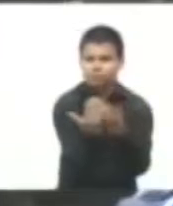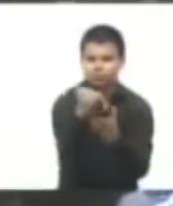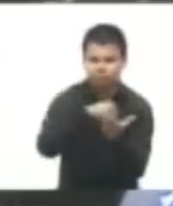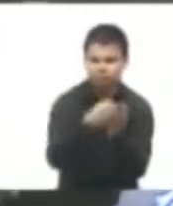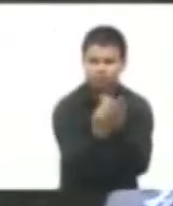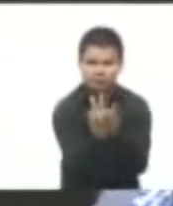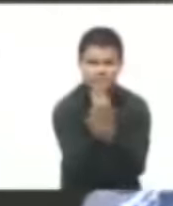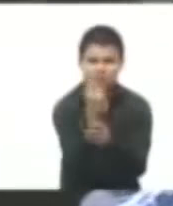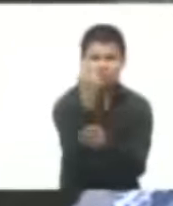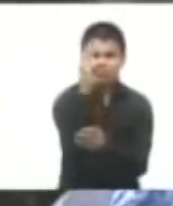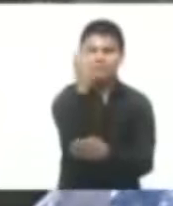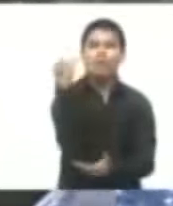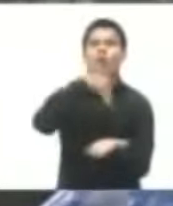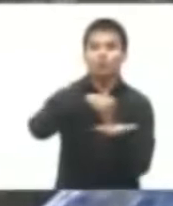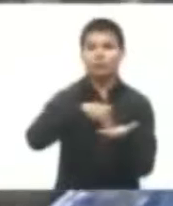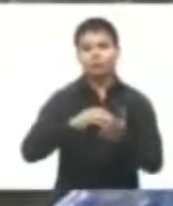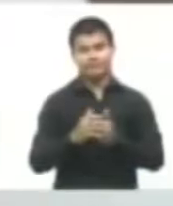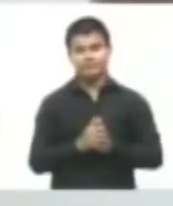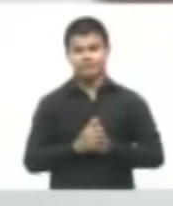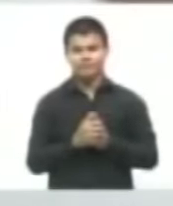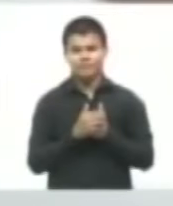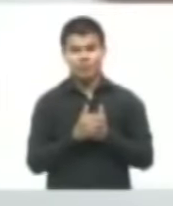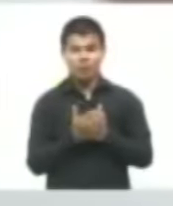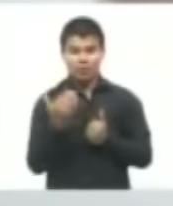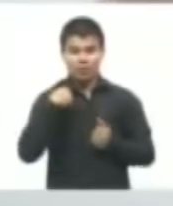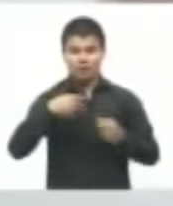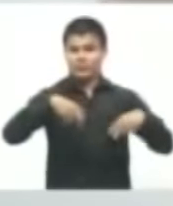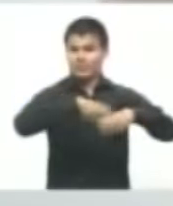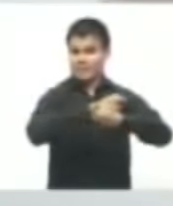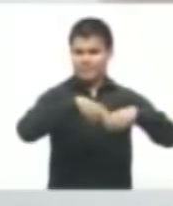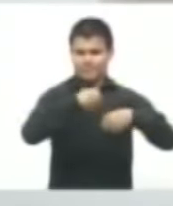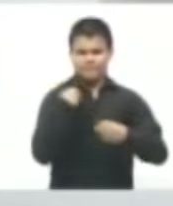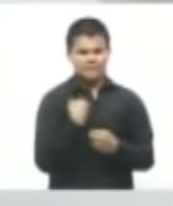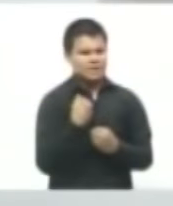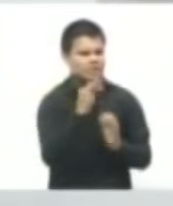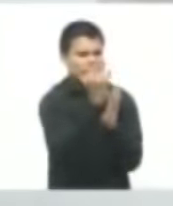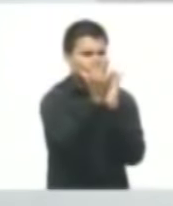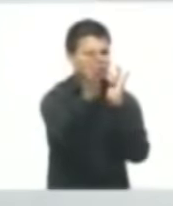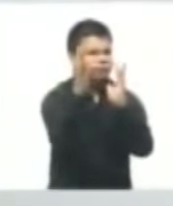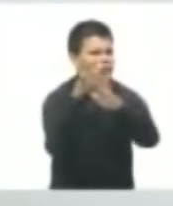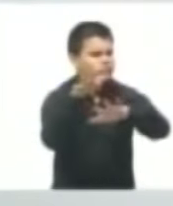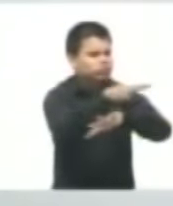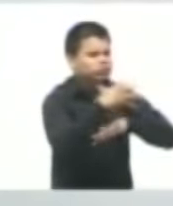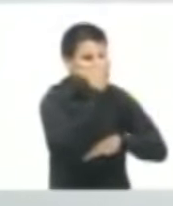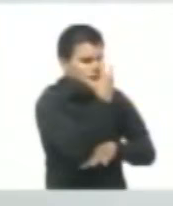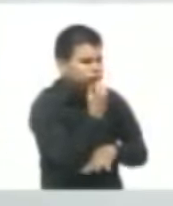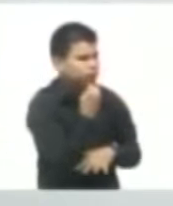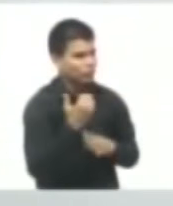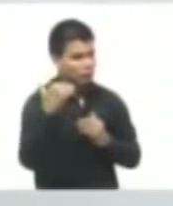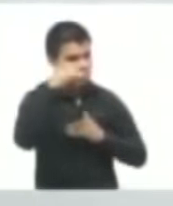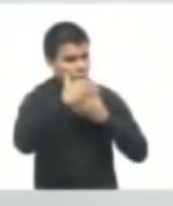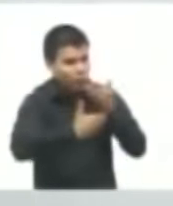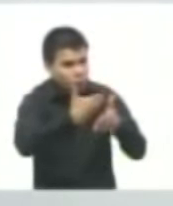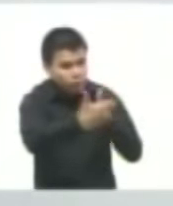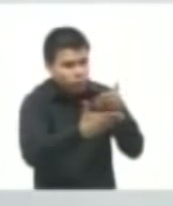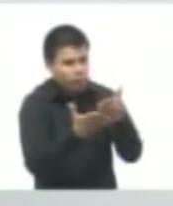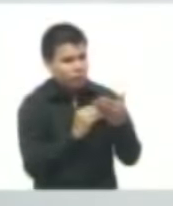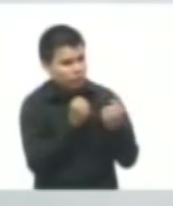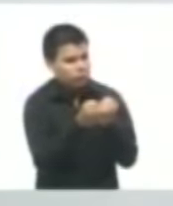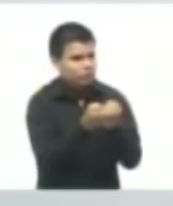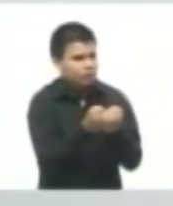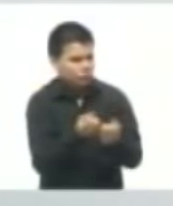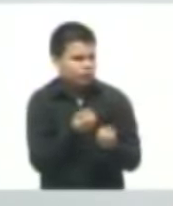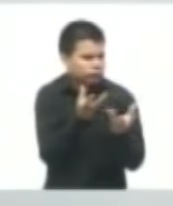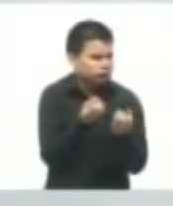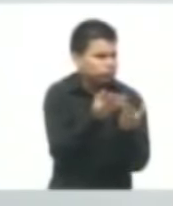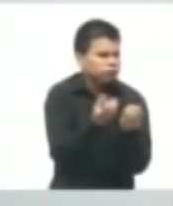darán estabilidad y biodiversidad al parque natural. Vamos a hacer una intervención rehabilitando y dragando este canal que lleva un caudal importante